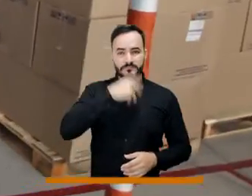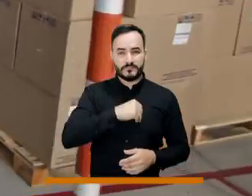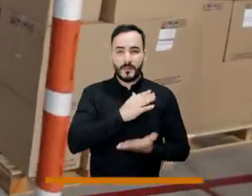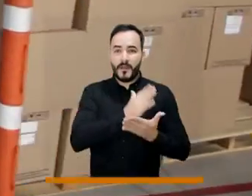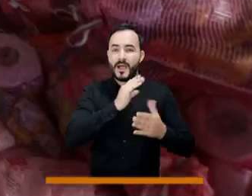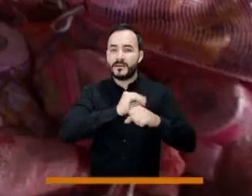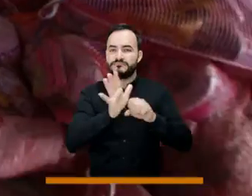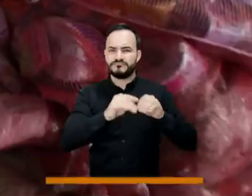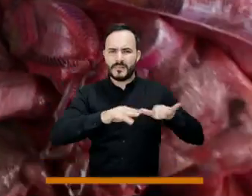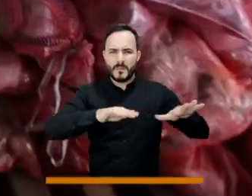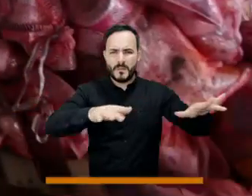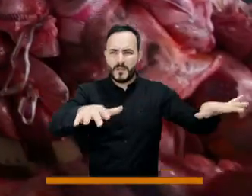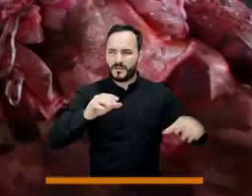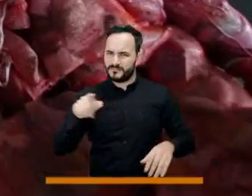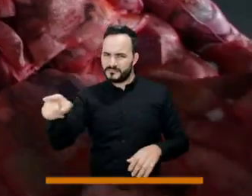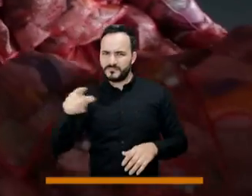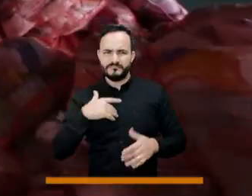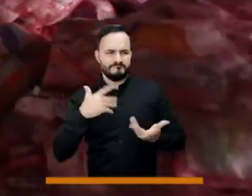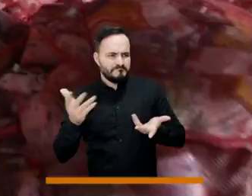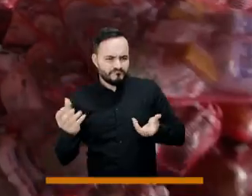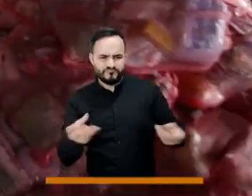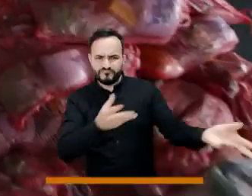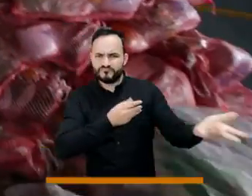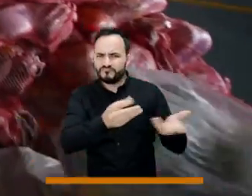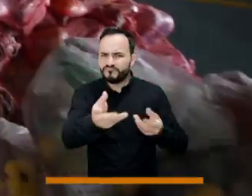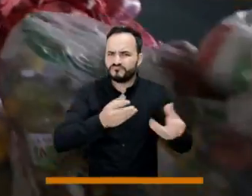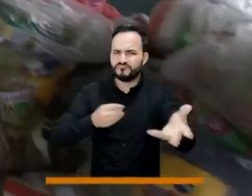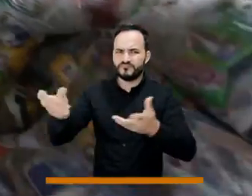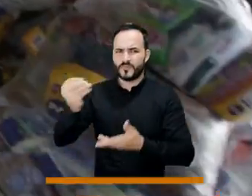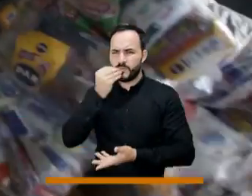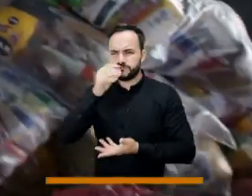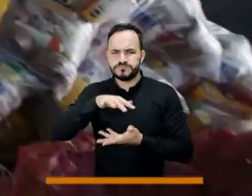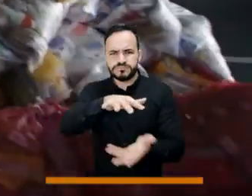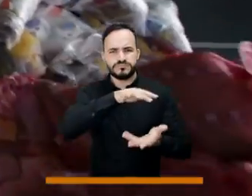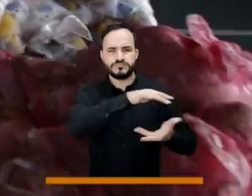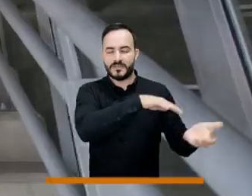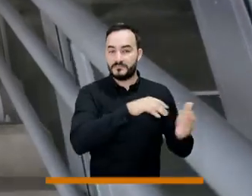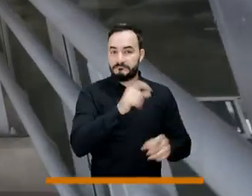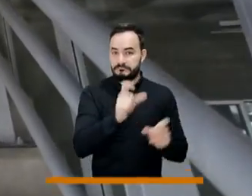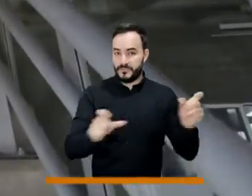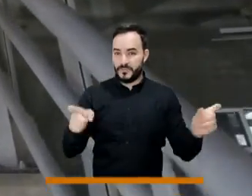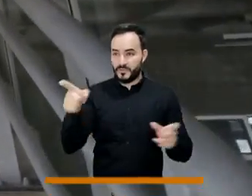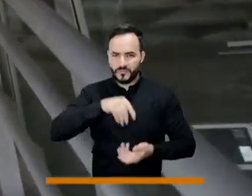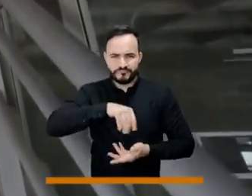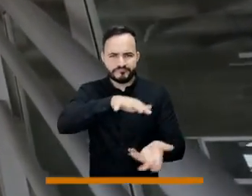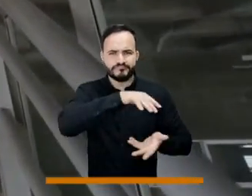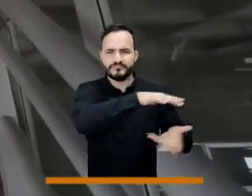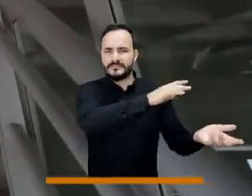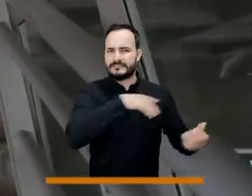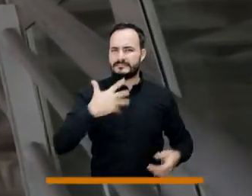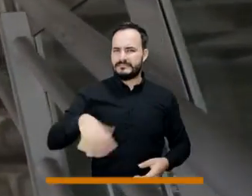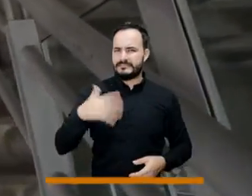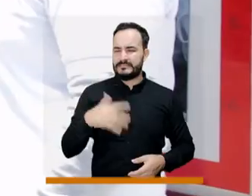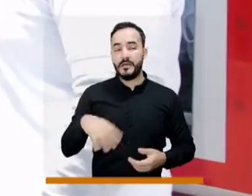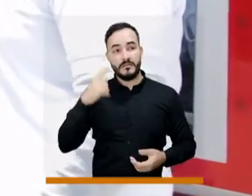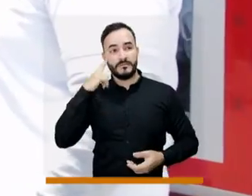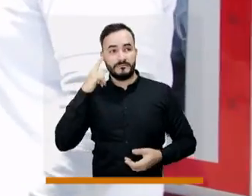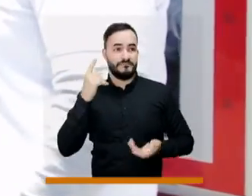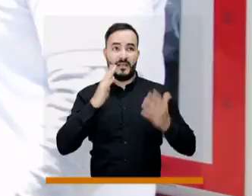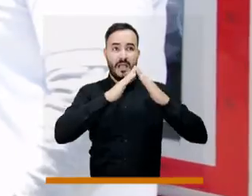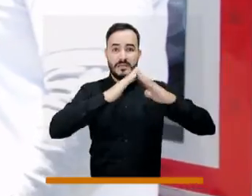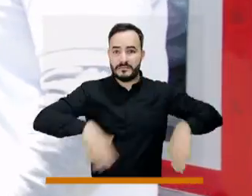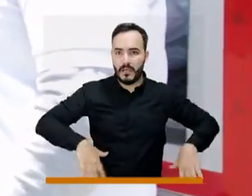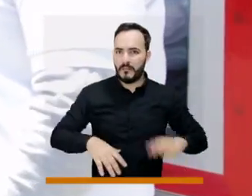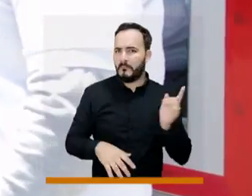se vivió a raíz de la pandemia, donde se llevaba comida a las personas que no solamente o no tenían la